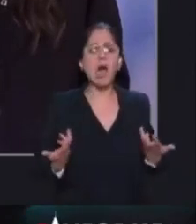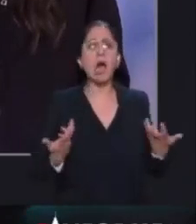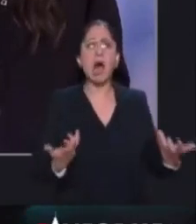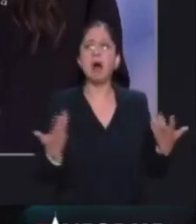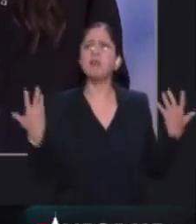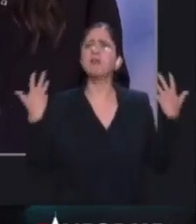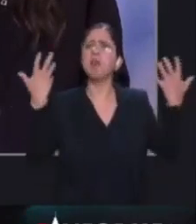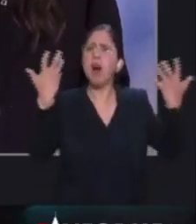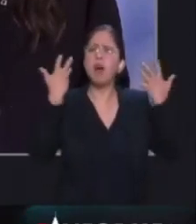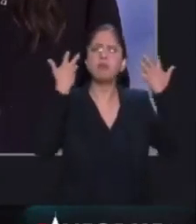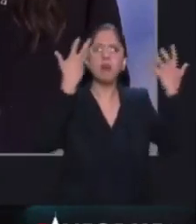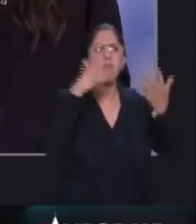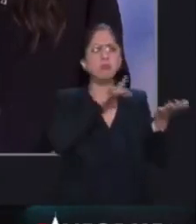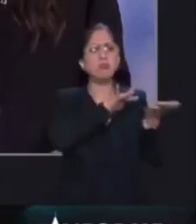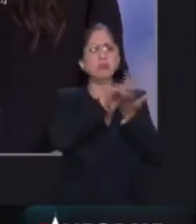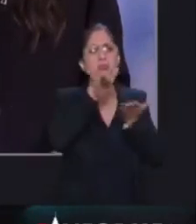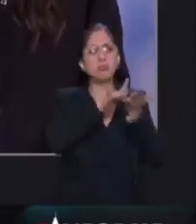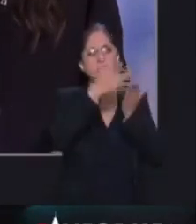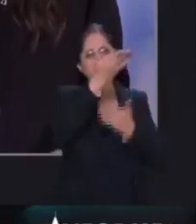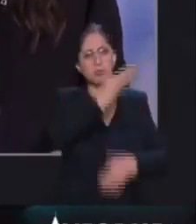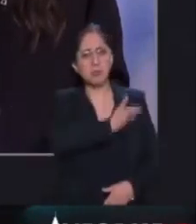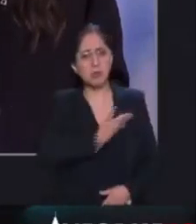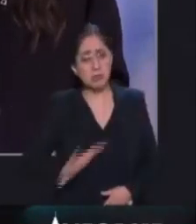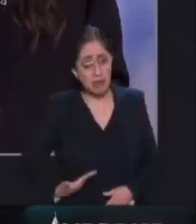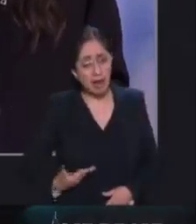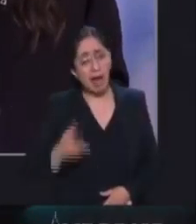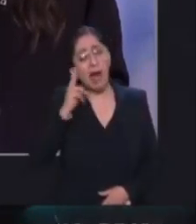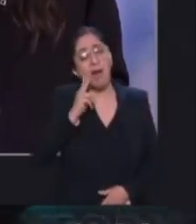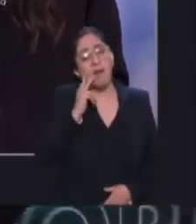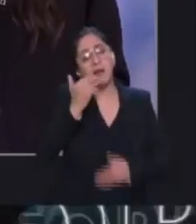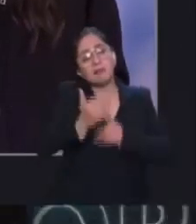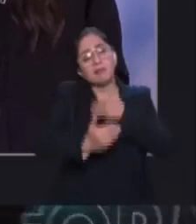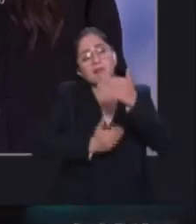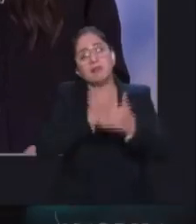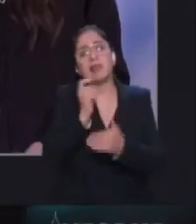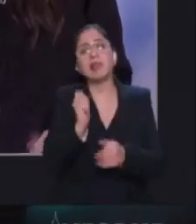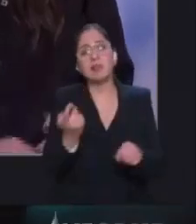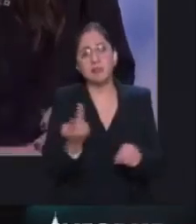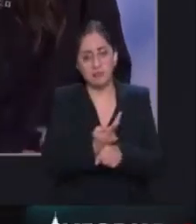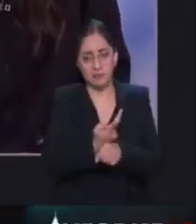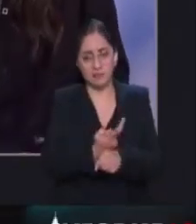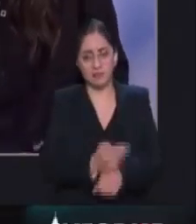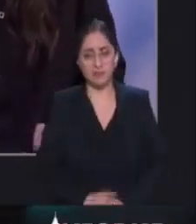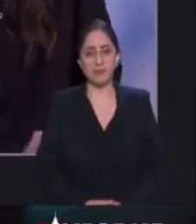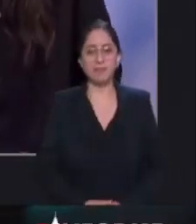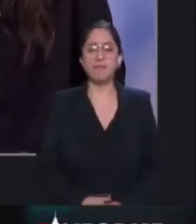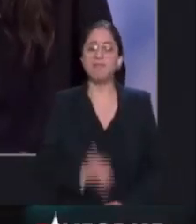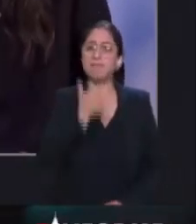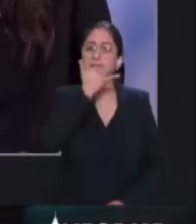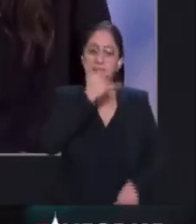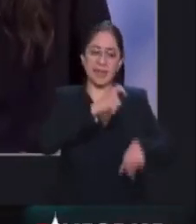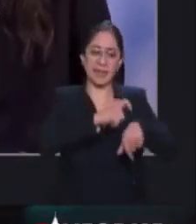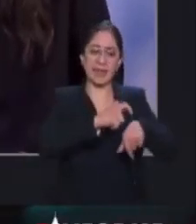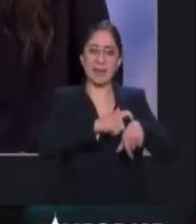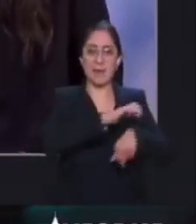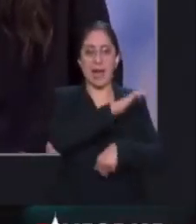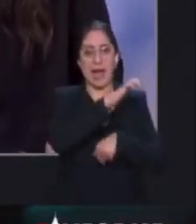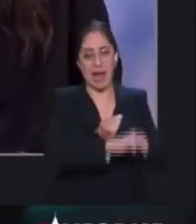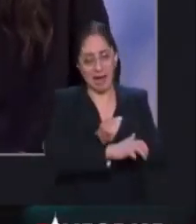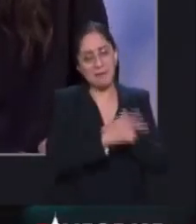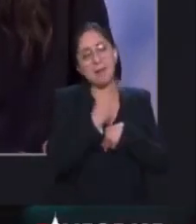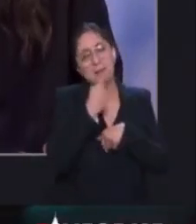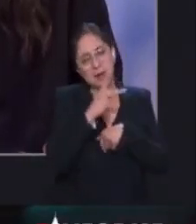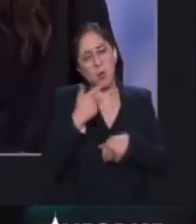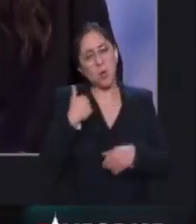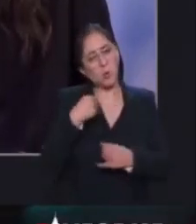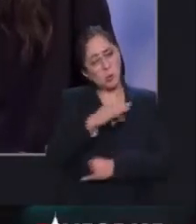de Pedro Castillo. Vamos a ver cómo es que evoluciona este tema, ¿no? Juan José, finalmente se nos acaba el tiempo, pero sí quiero preguntarte algo